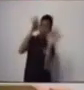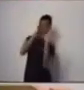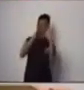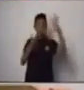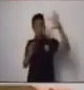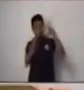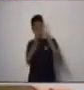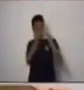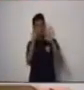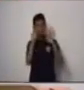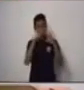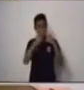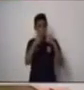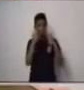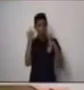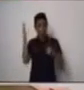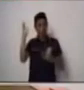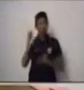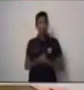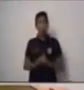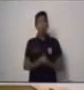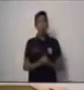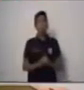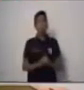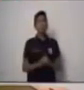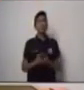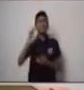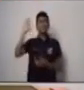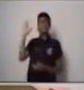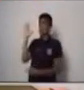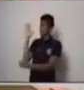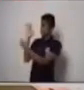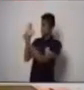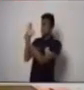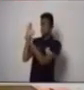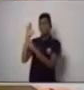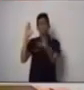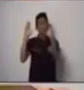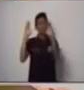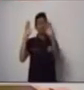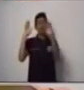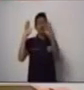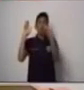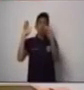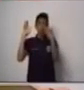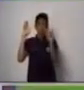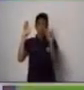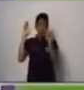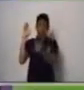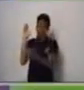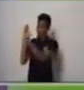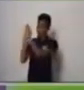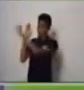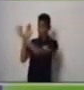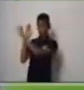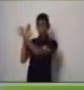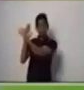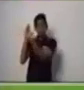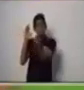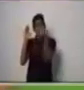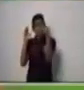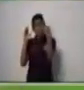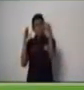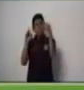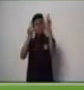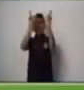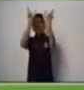palabras. Iniciemos. La primer palabra que aparece es corta. Ubiquemos ahora